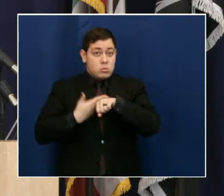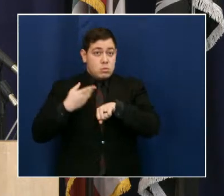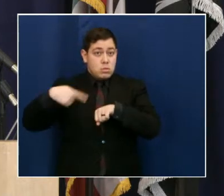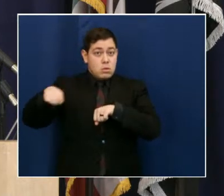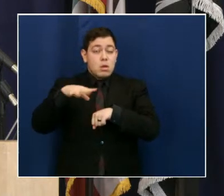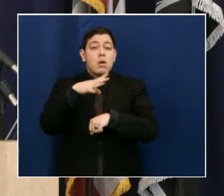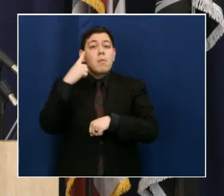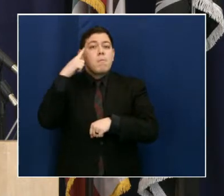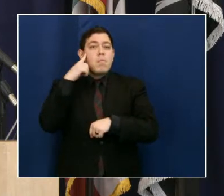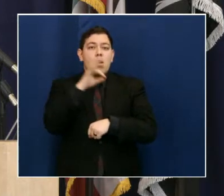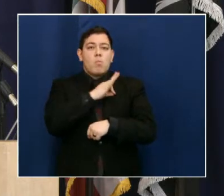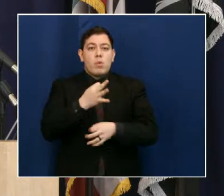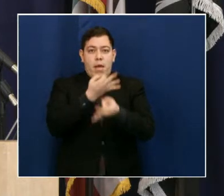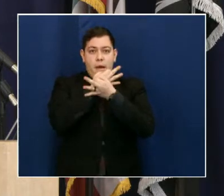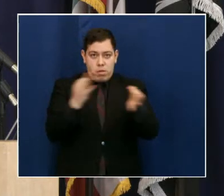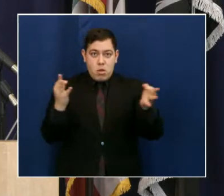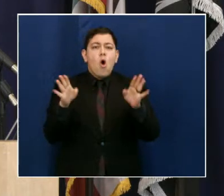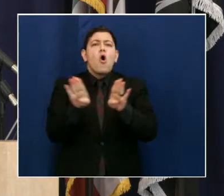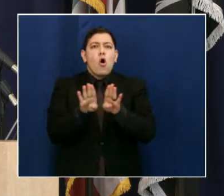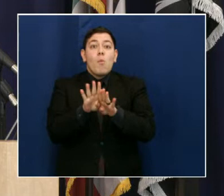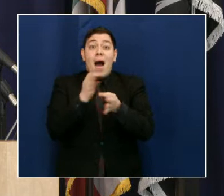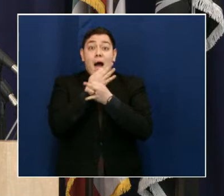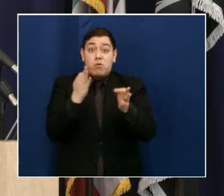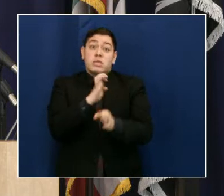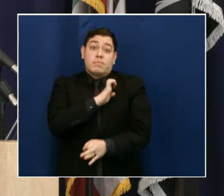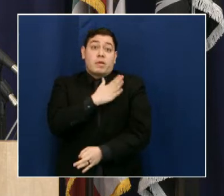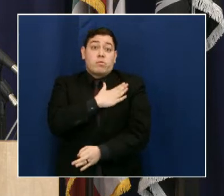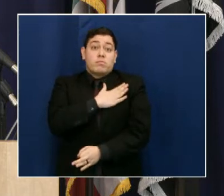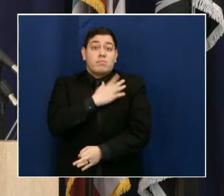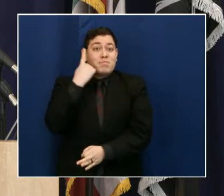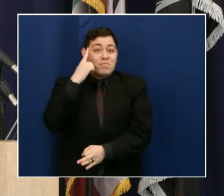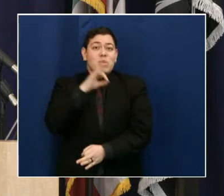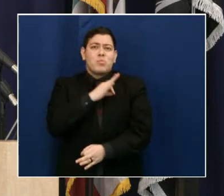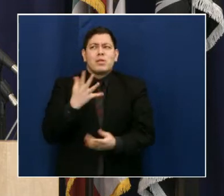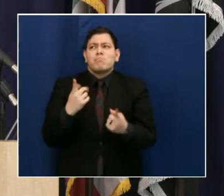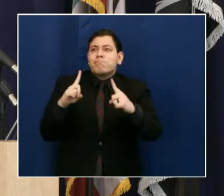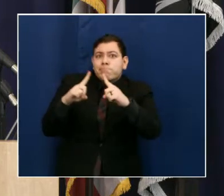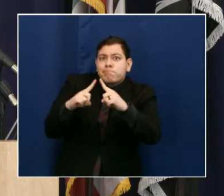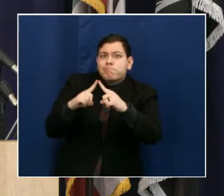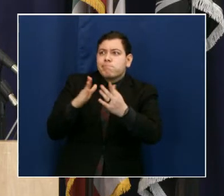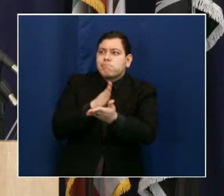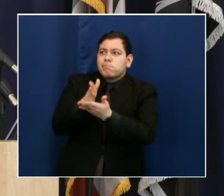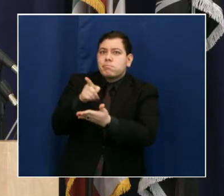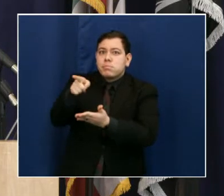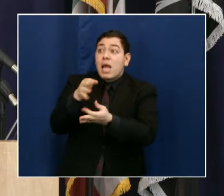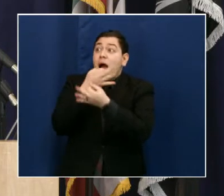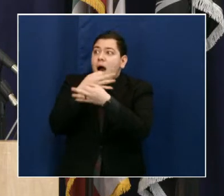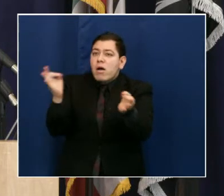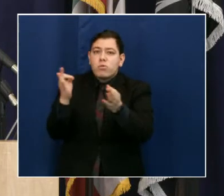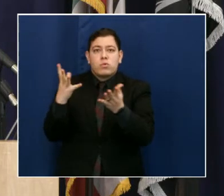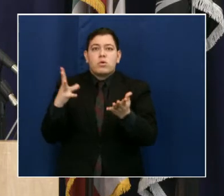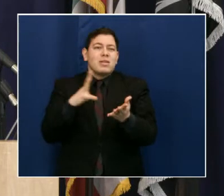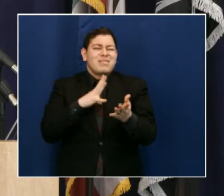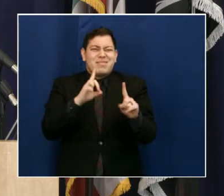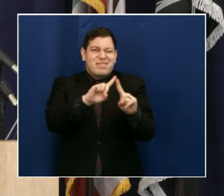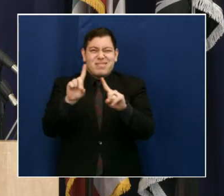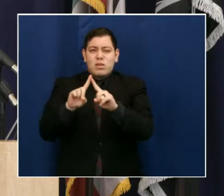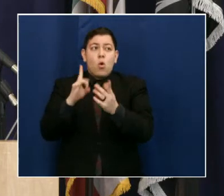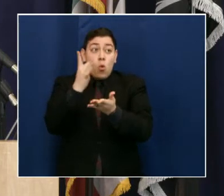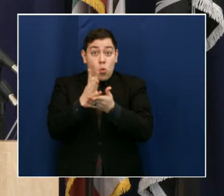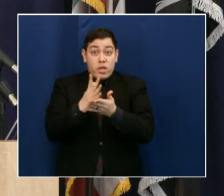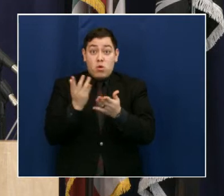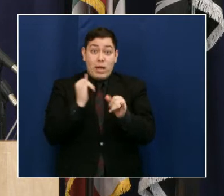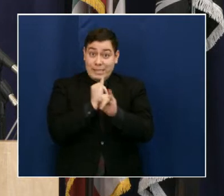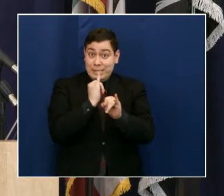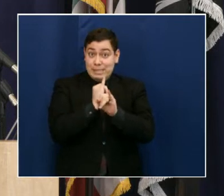informando a las comunidades, ya sea en el idioma español, en las iglesias, vamos a estar no solamente por medios de redes